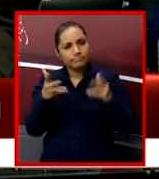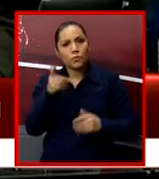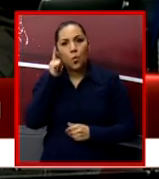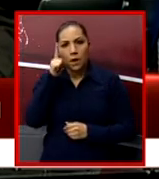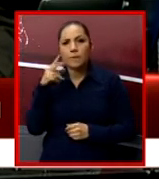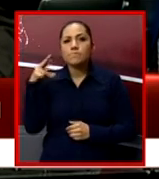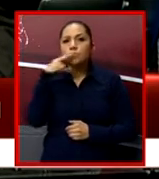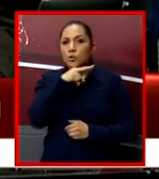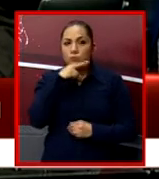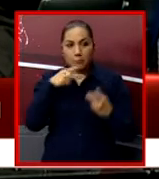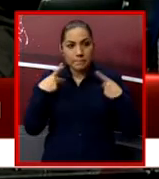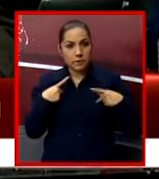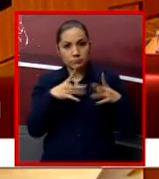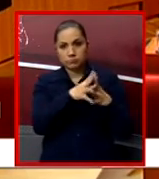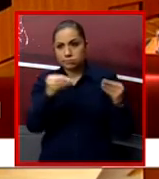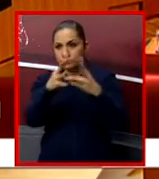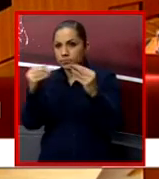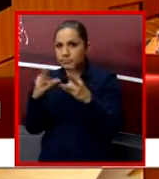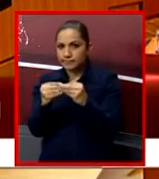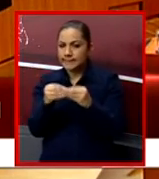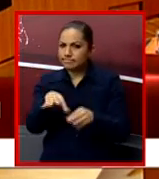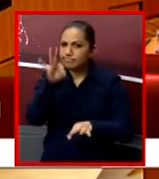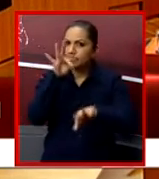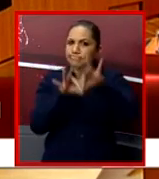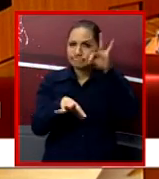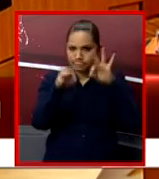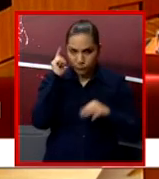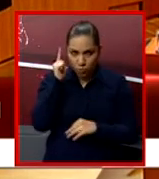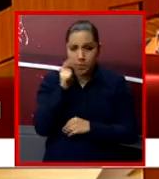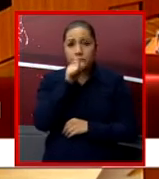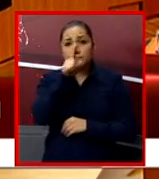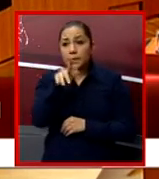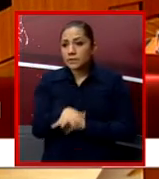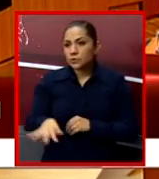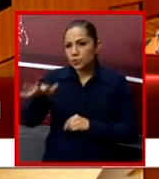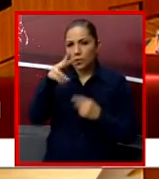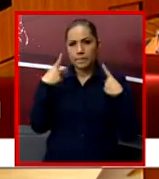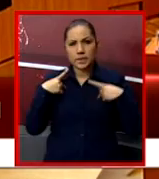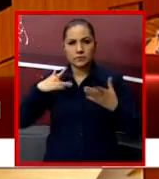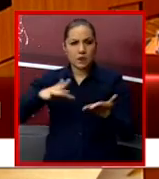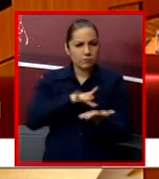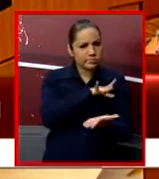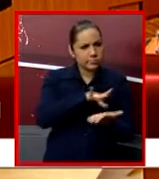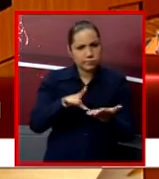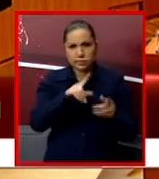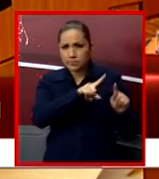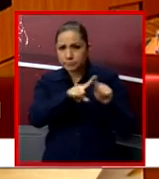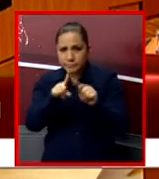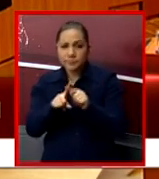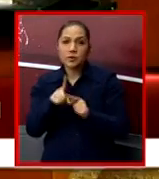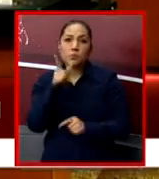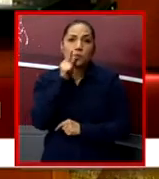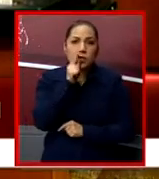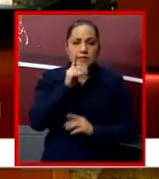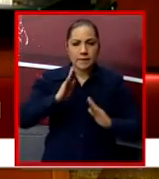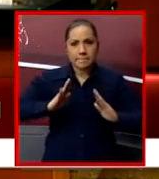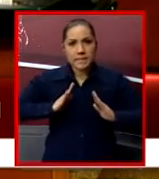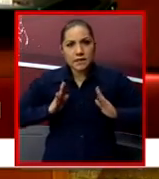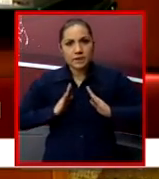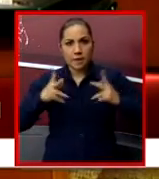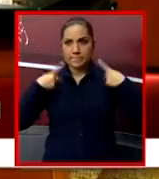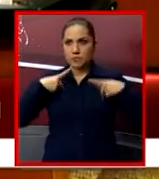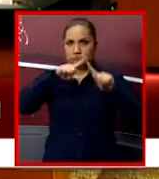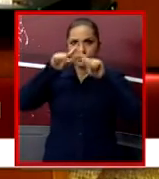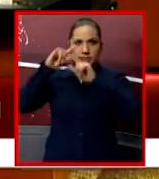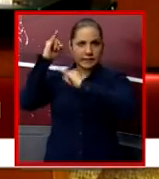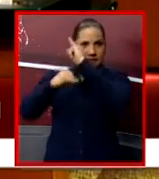de quienes aún permanecían desaparecidos y se reconoció la labor de la sociedad civil, autoridades policiales y militares, expertos